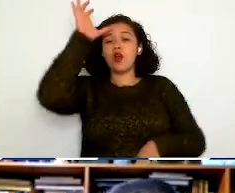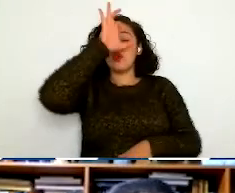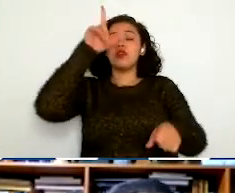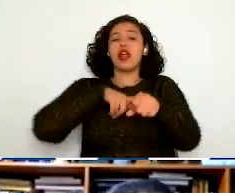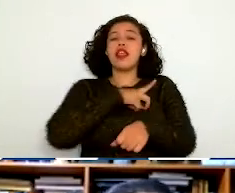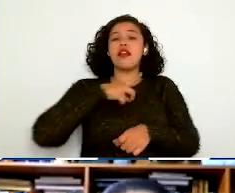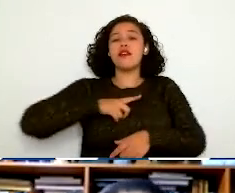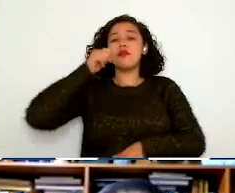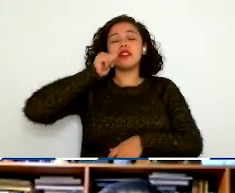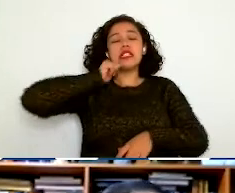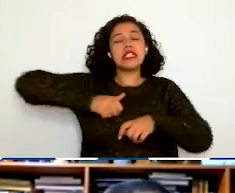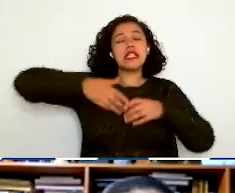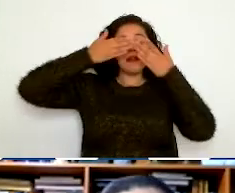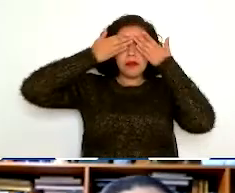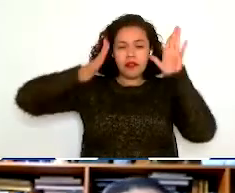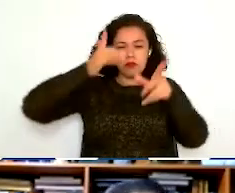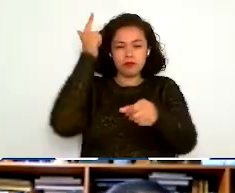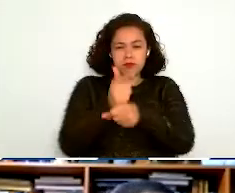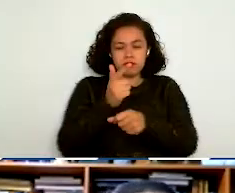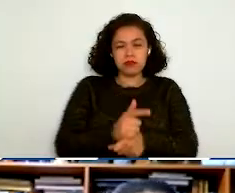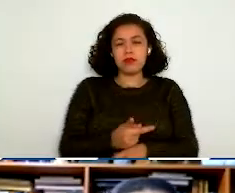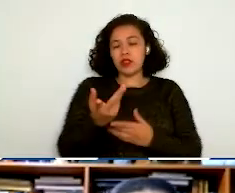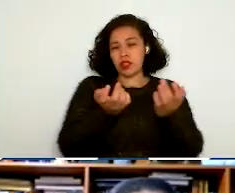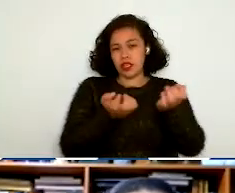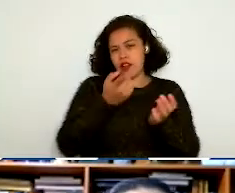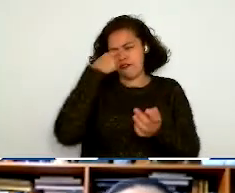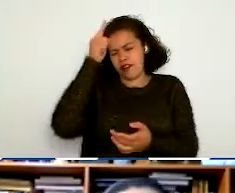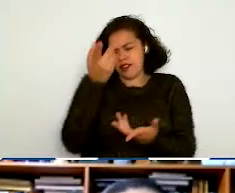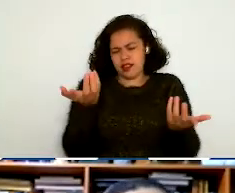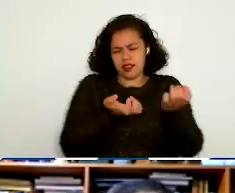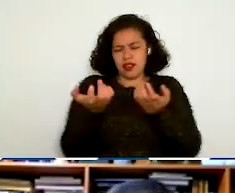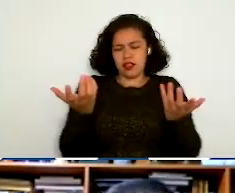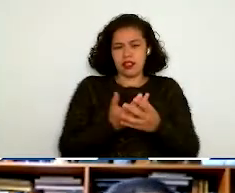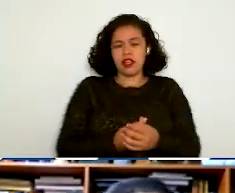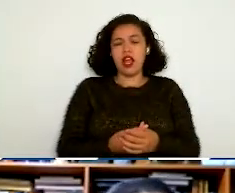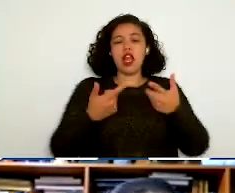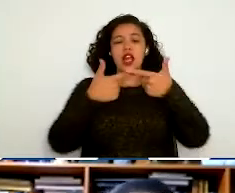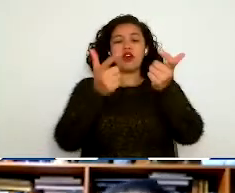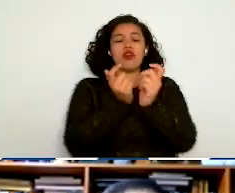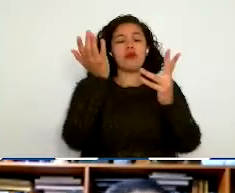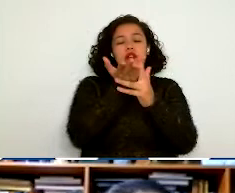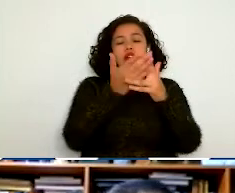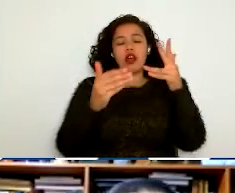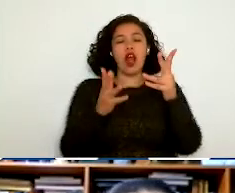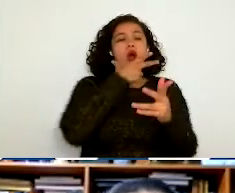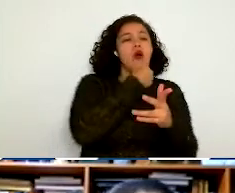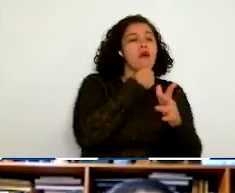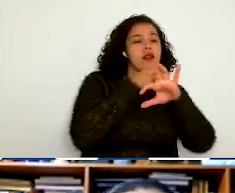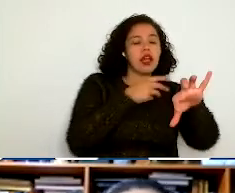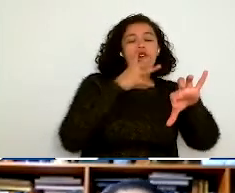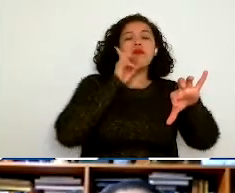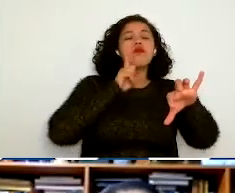culturales. Y le recomendé que hiciera un ejercicio muy sencillo, que dividiera a los hombres y a las mujeres y